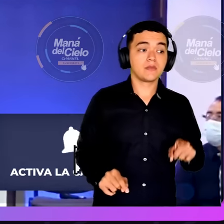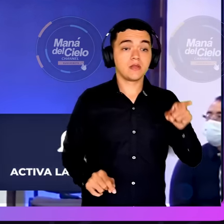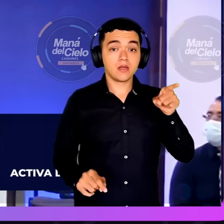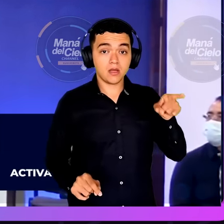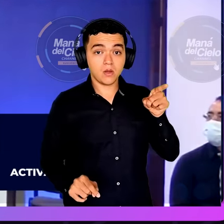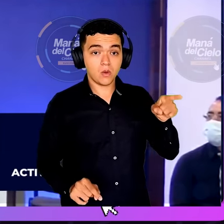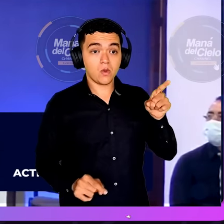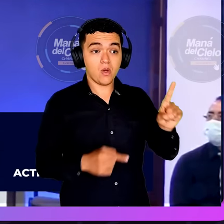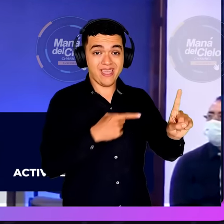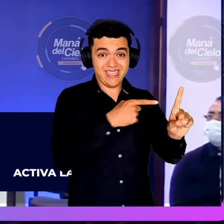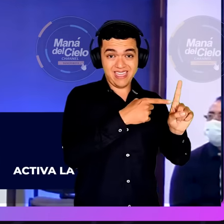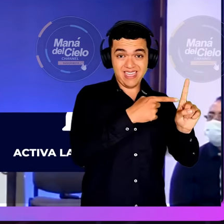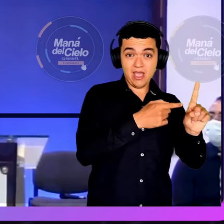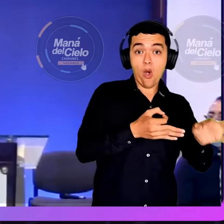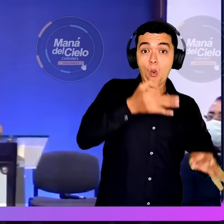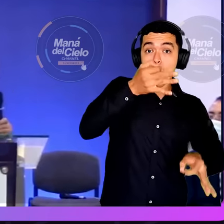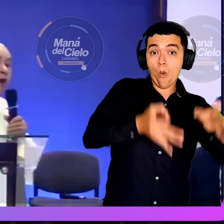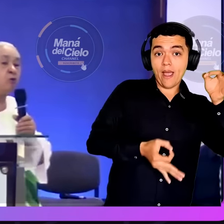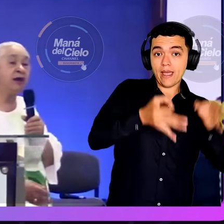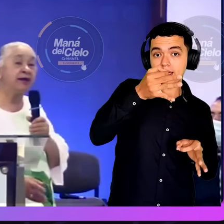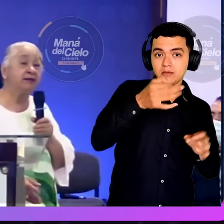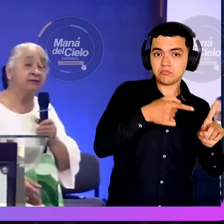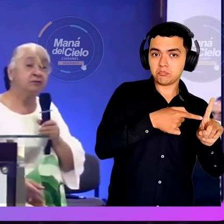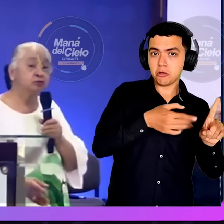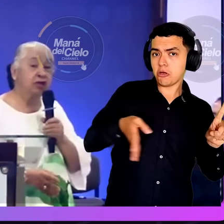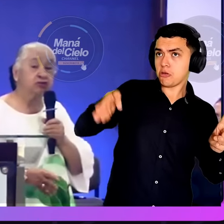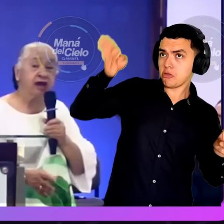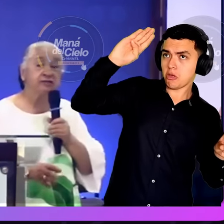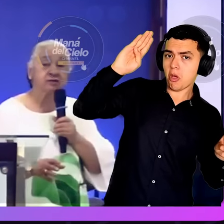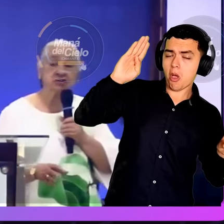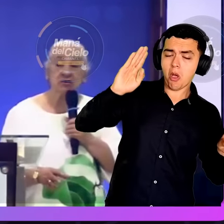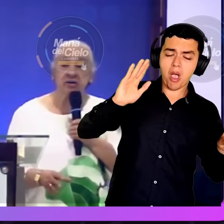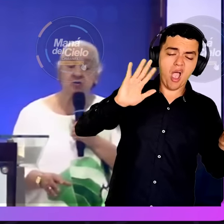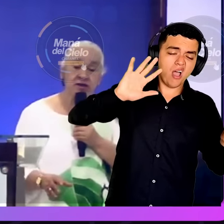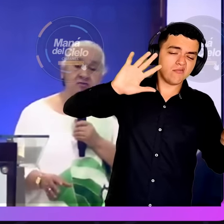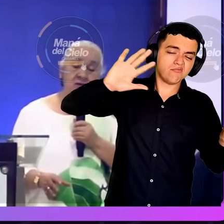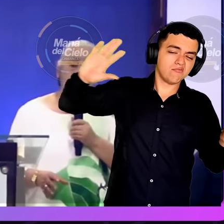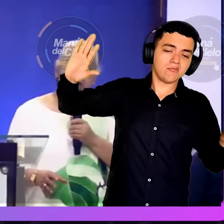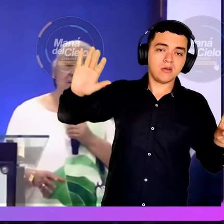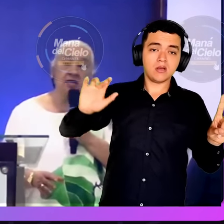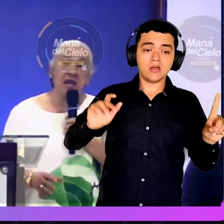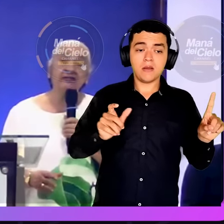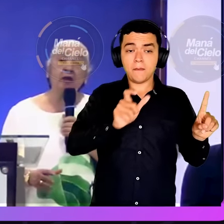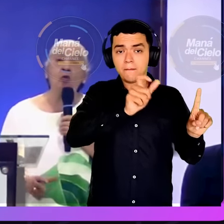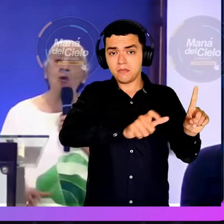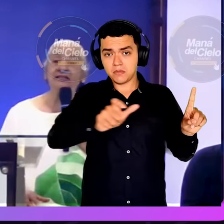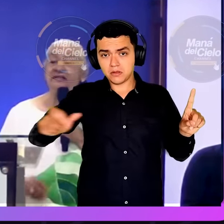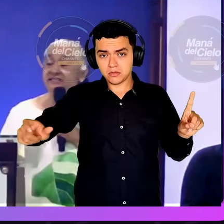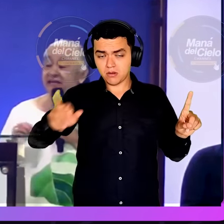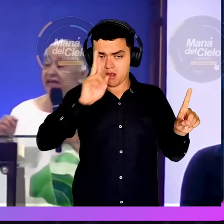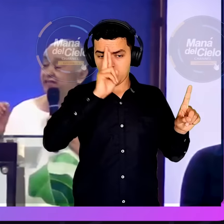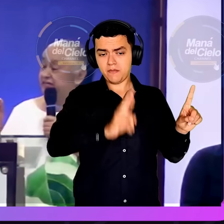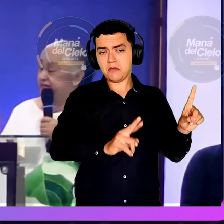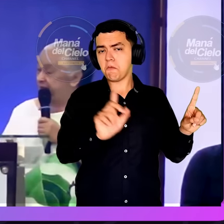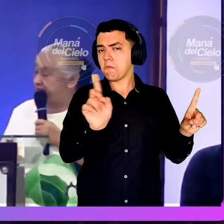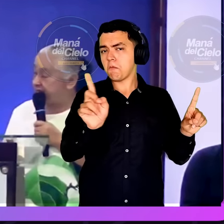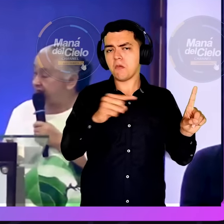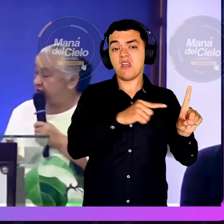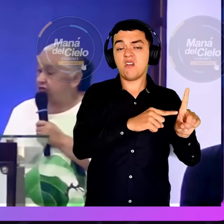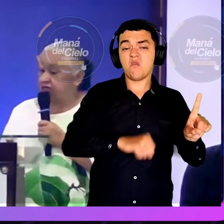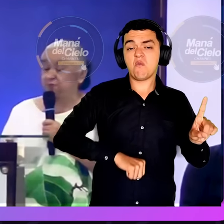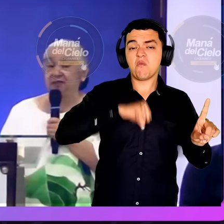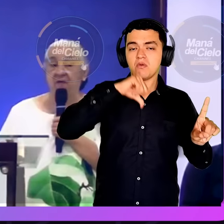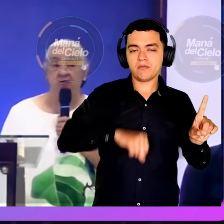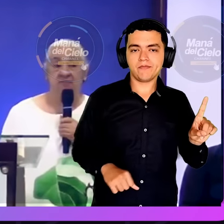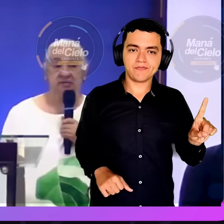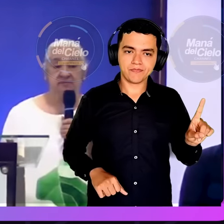desmayar. Y dice que esta mujer, llegó una mujer, usted lo sabe, solo se lo recuerdo, y ante un juez, y dice que ni temía a